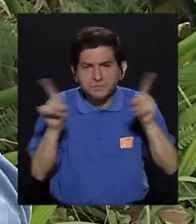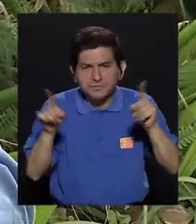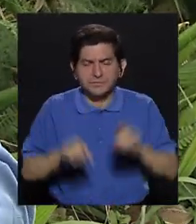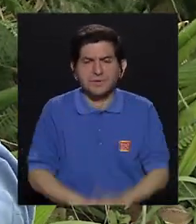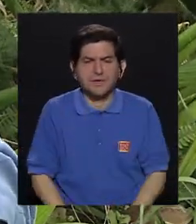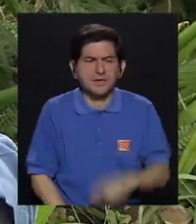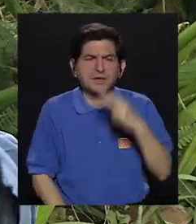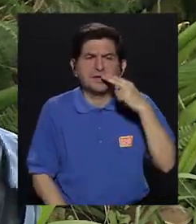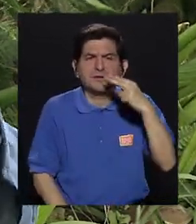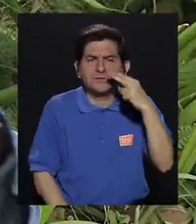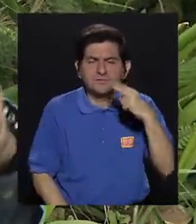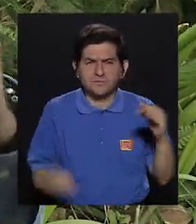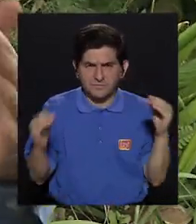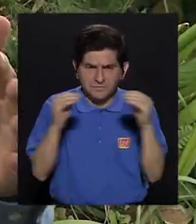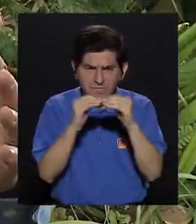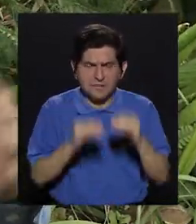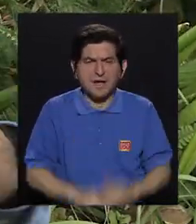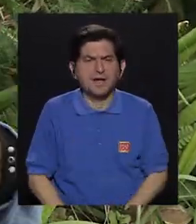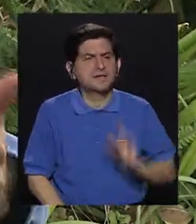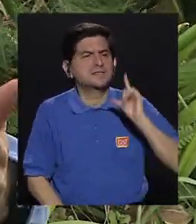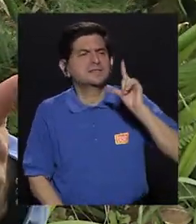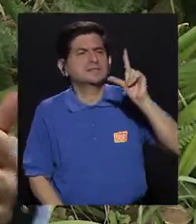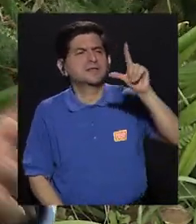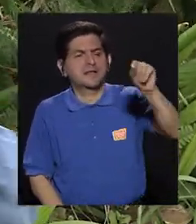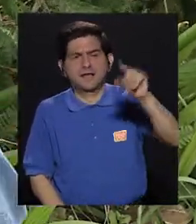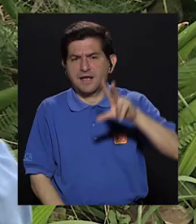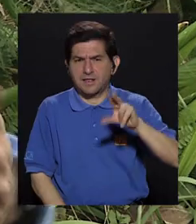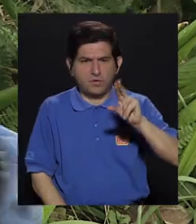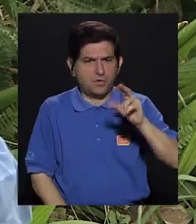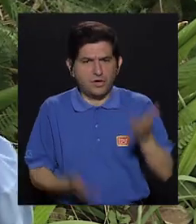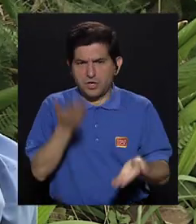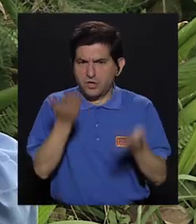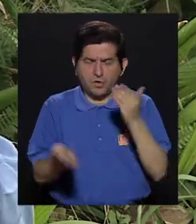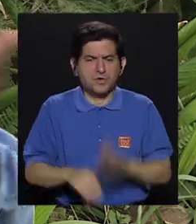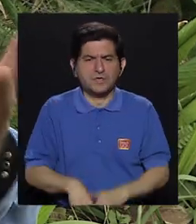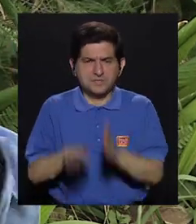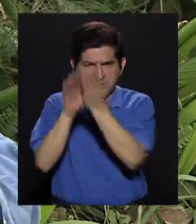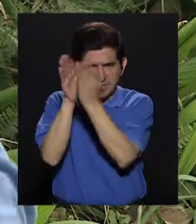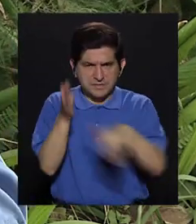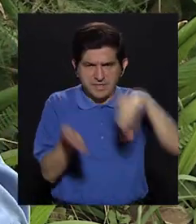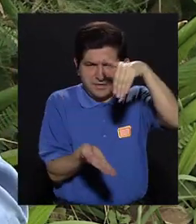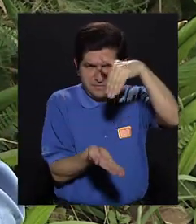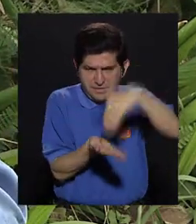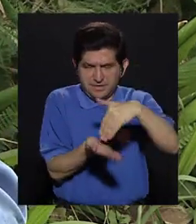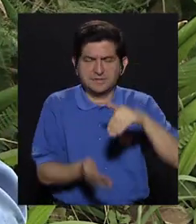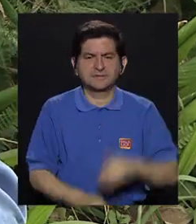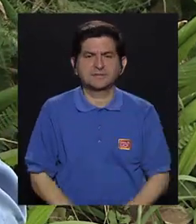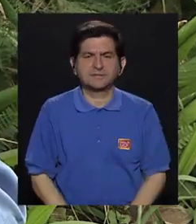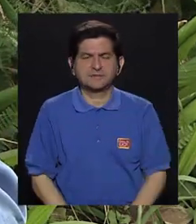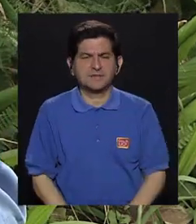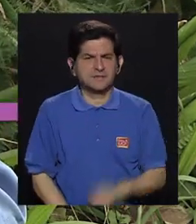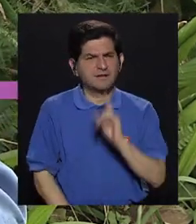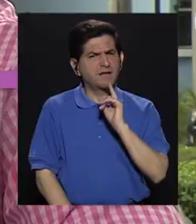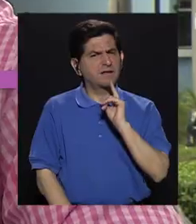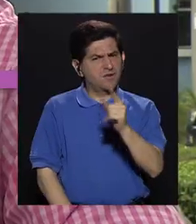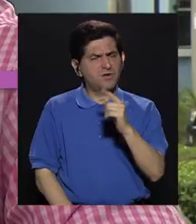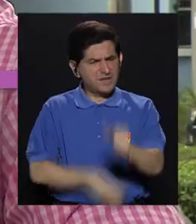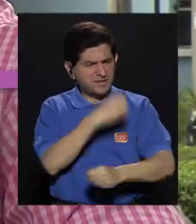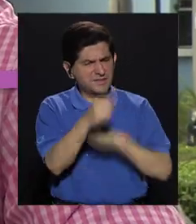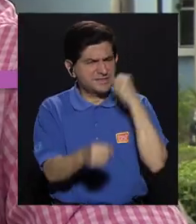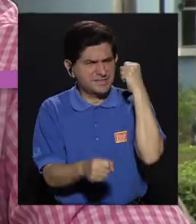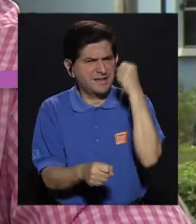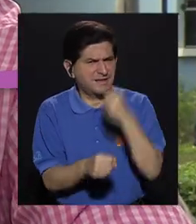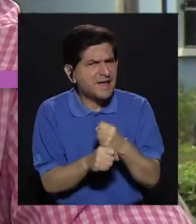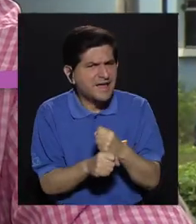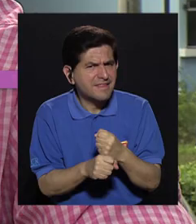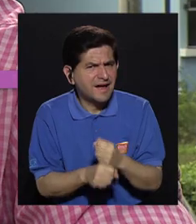pero sí se fuma ligeramente más en el interior que en el Gran Valle Central. Uh-huh. Eso que usted mencionaba de